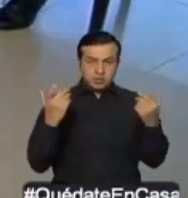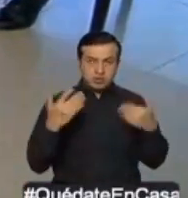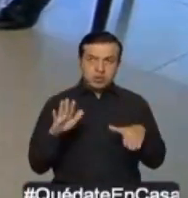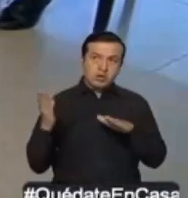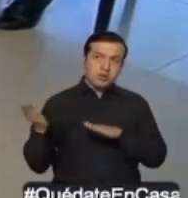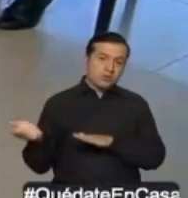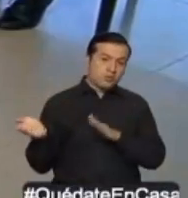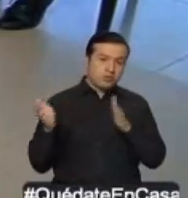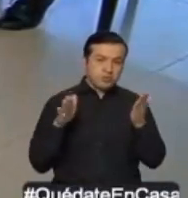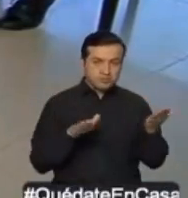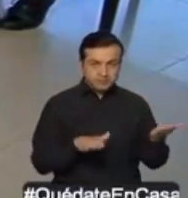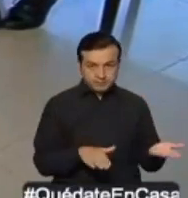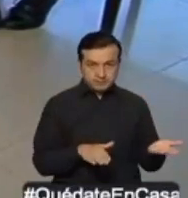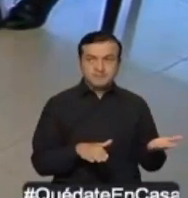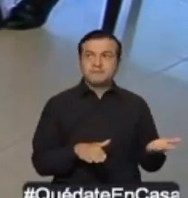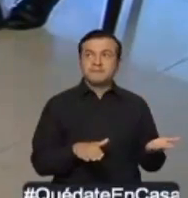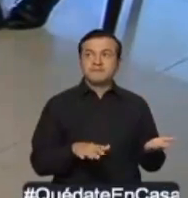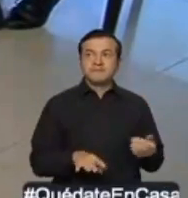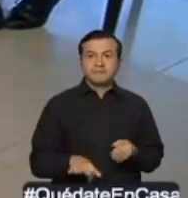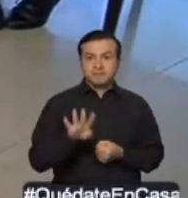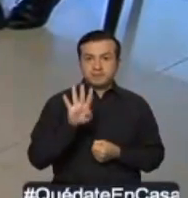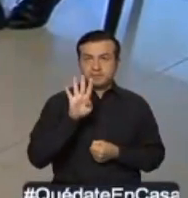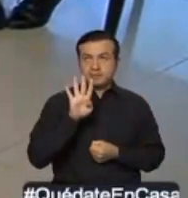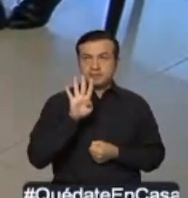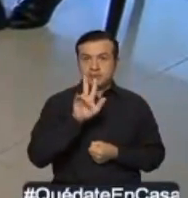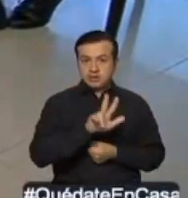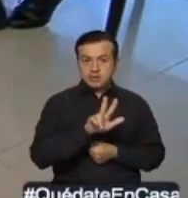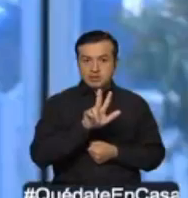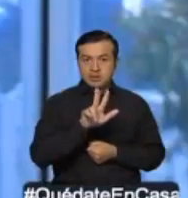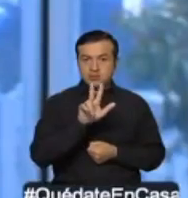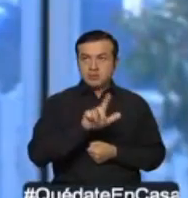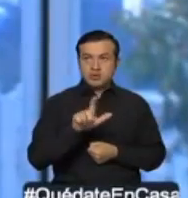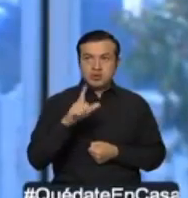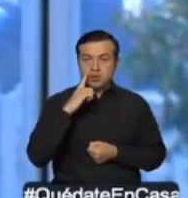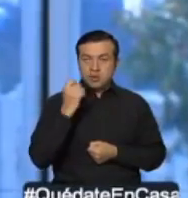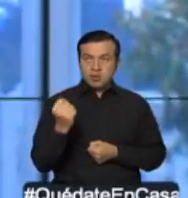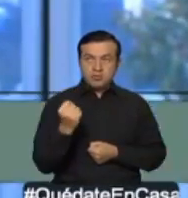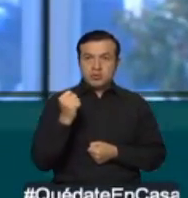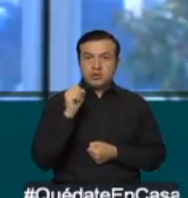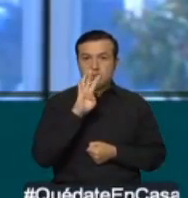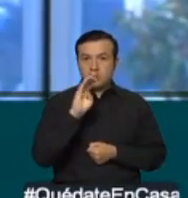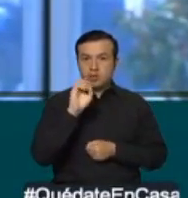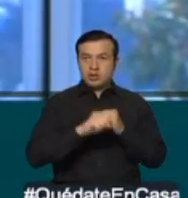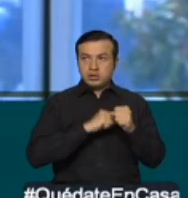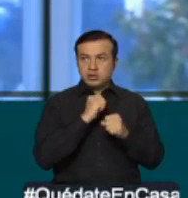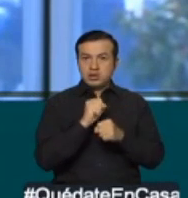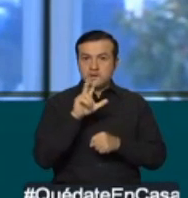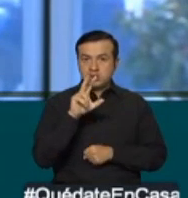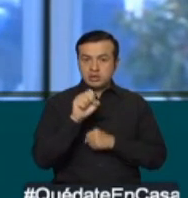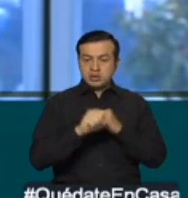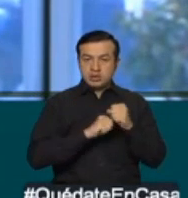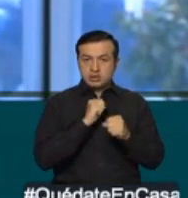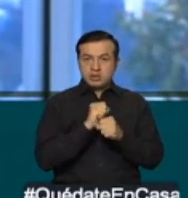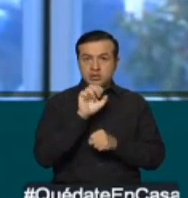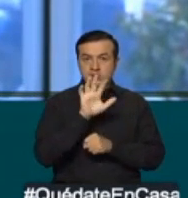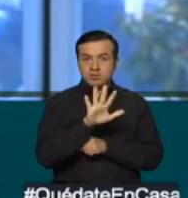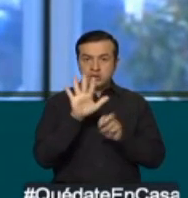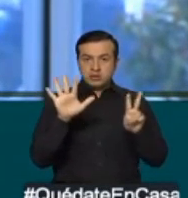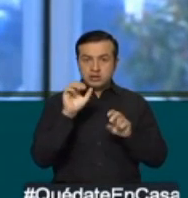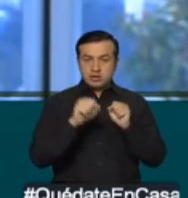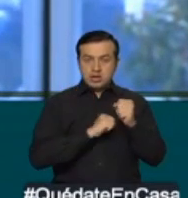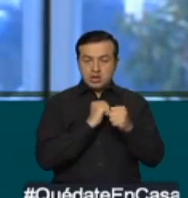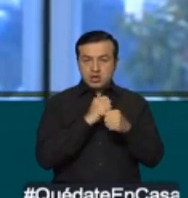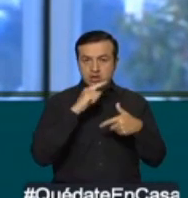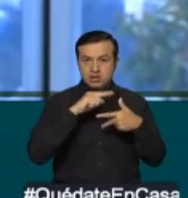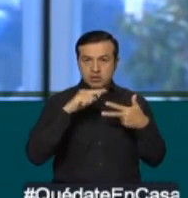son 43 personas masculinas de 40 30 y 57 años